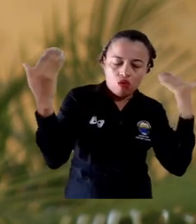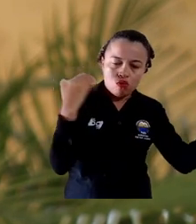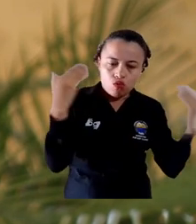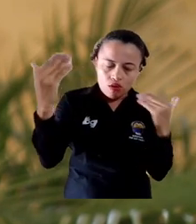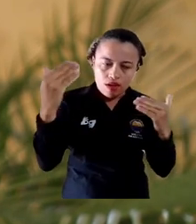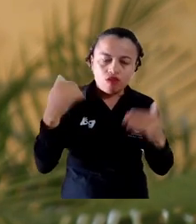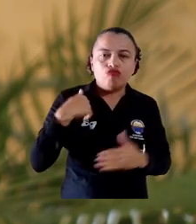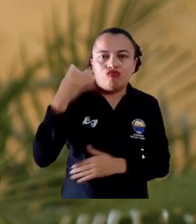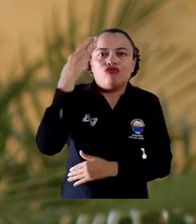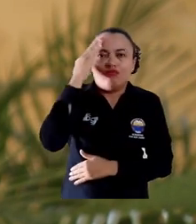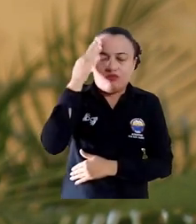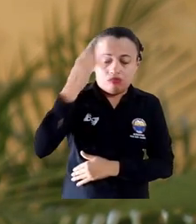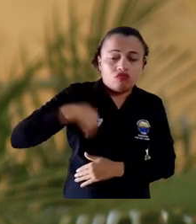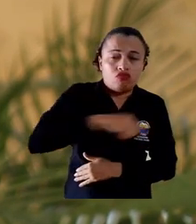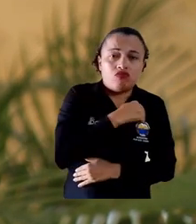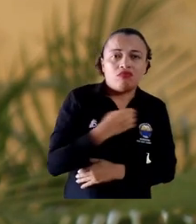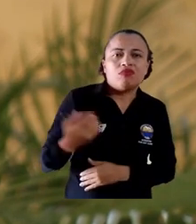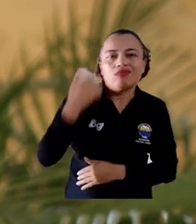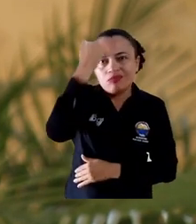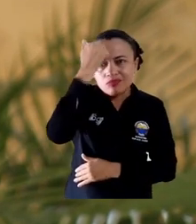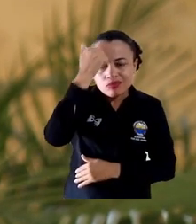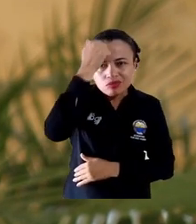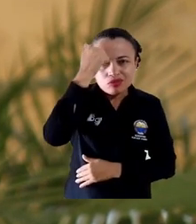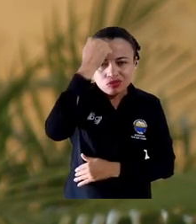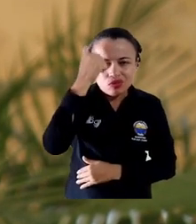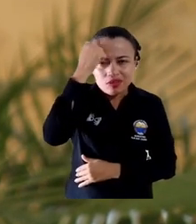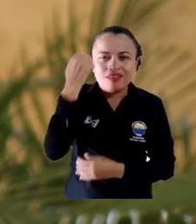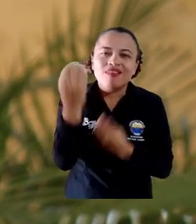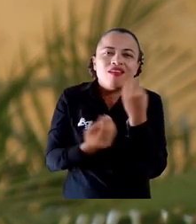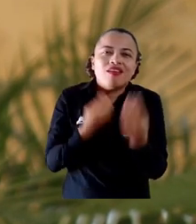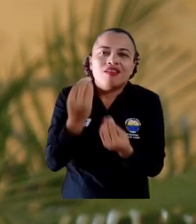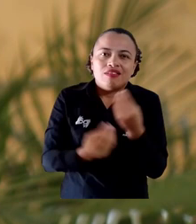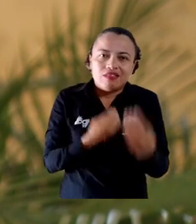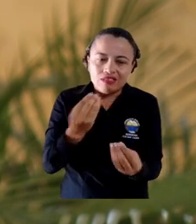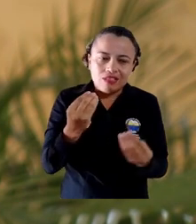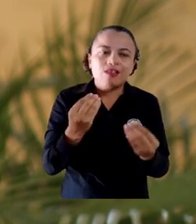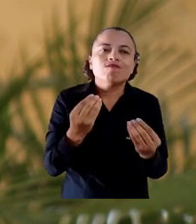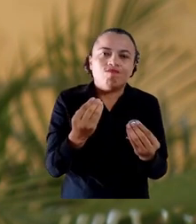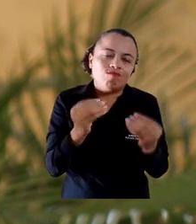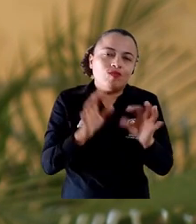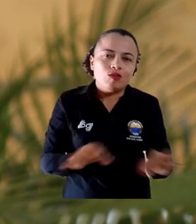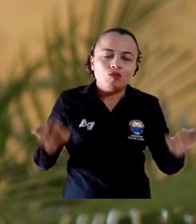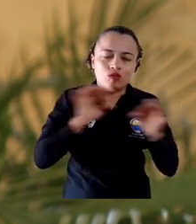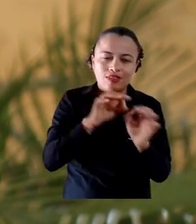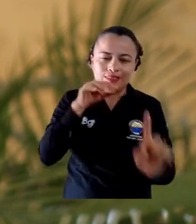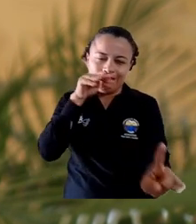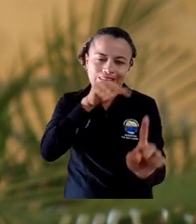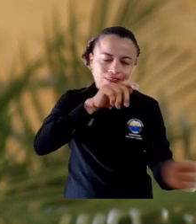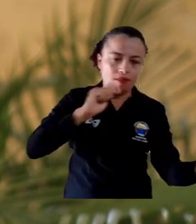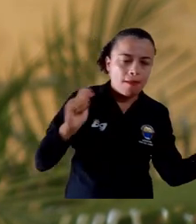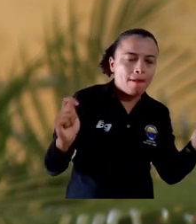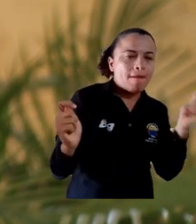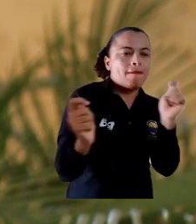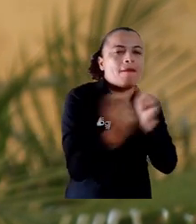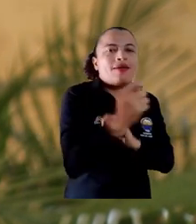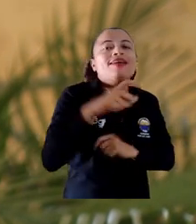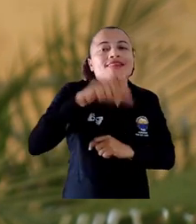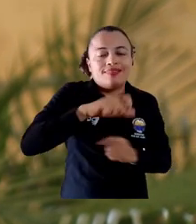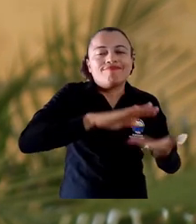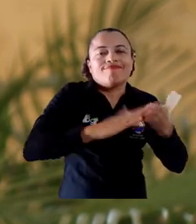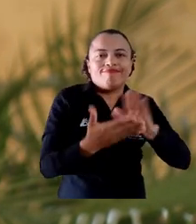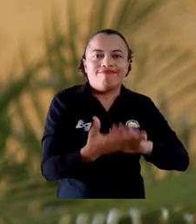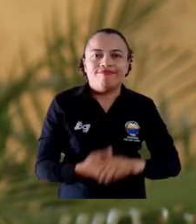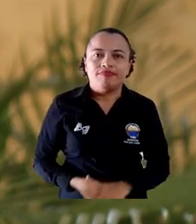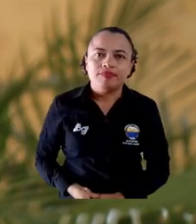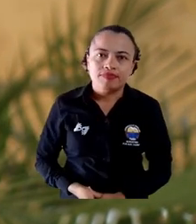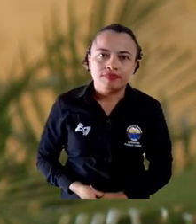licenciatura, que sé que nosotros como docentes vamos a hacer esa transformación